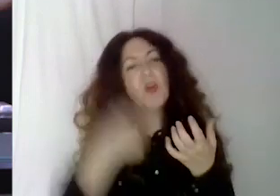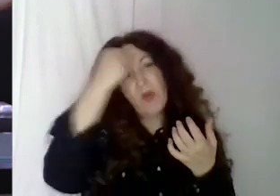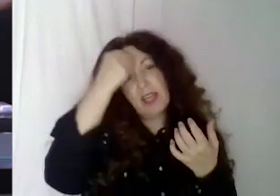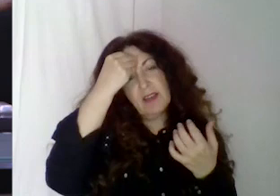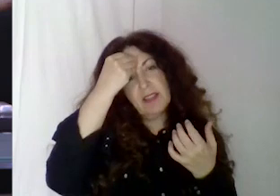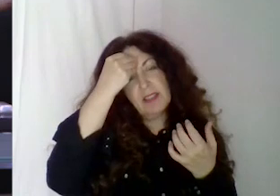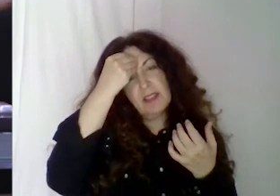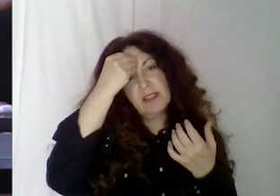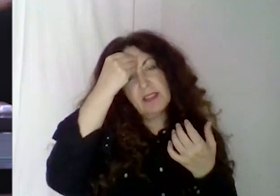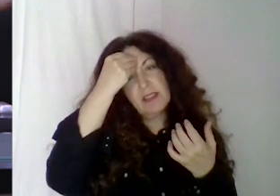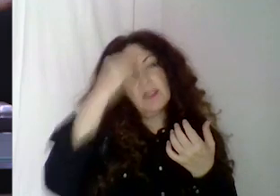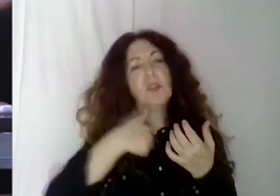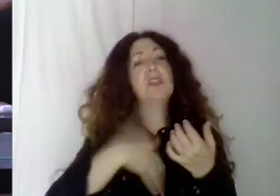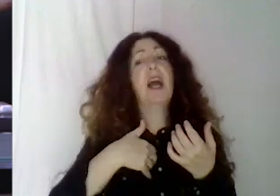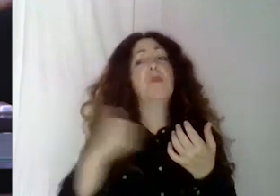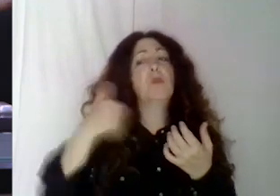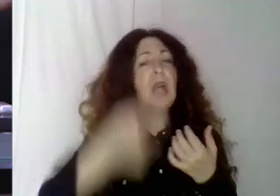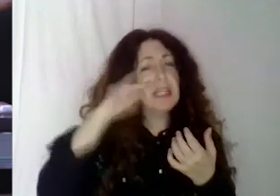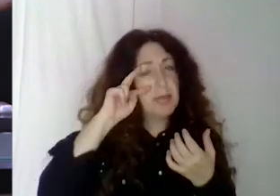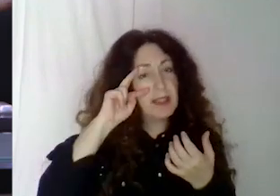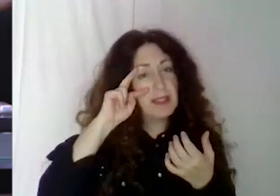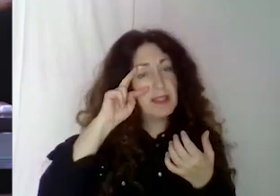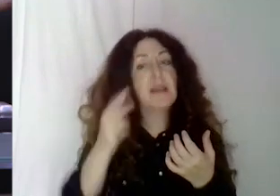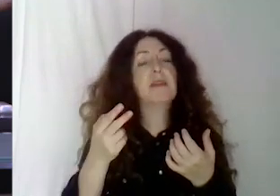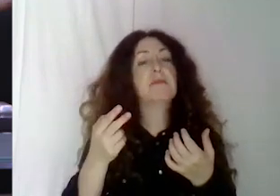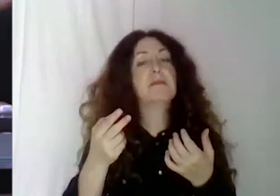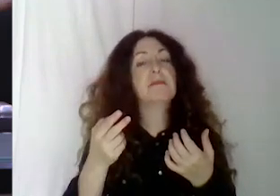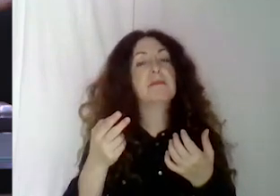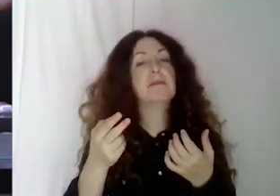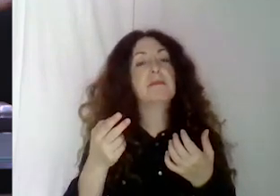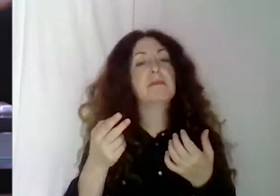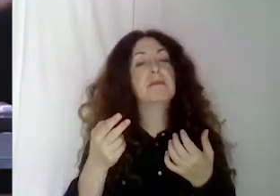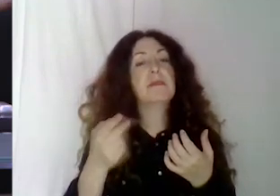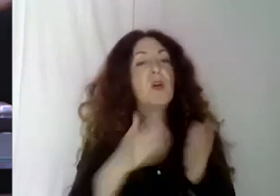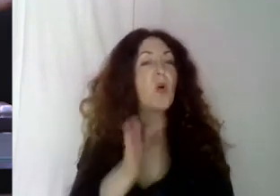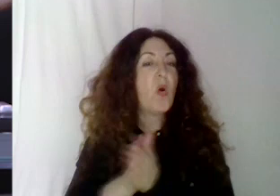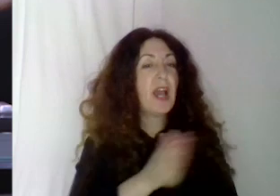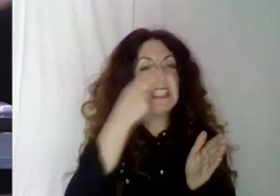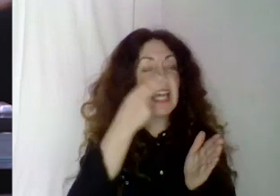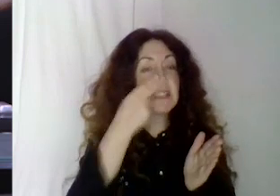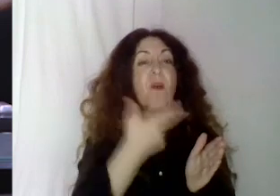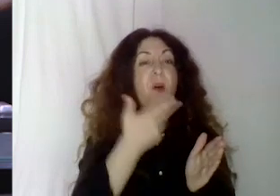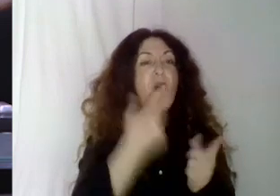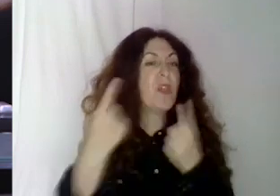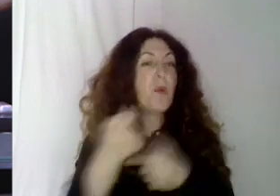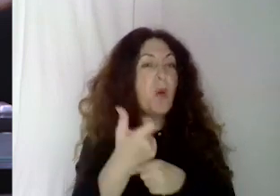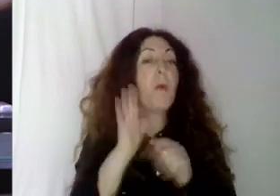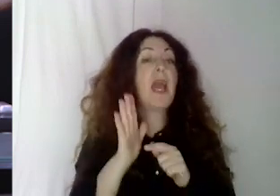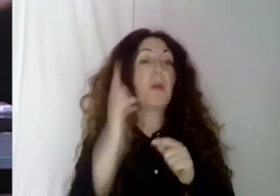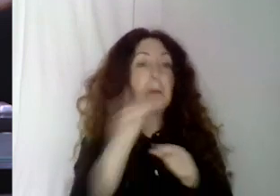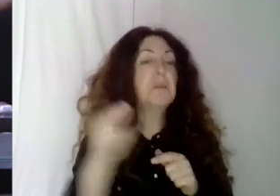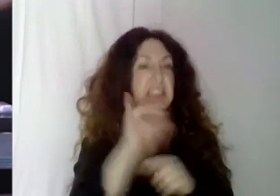que como artista con muchísimos años ya de experiencia y, en fin, y con un amplio